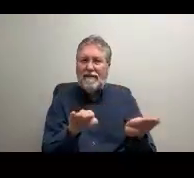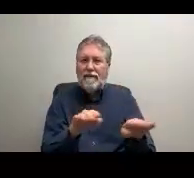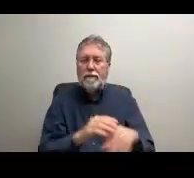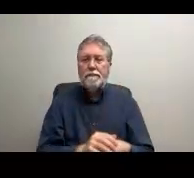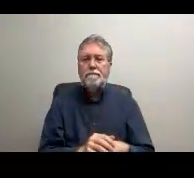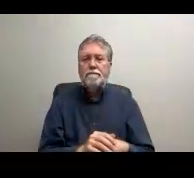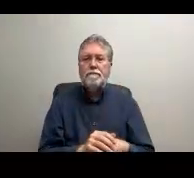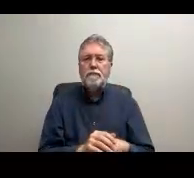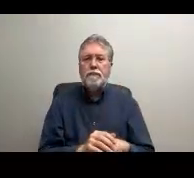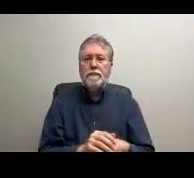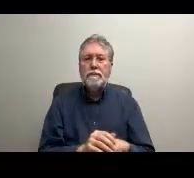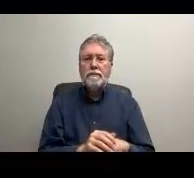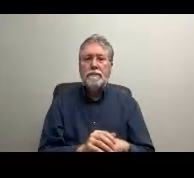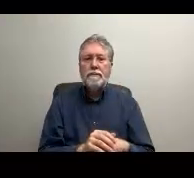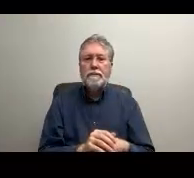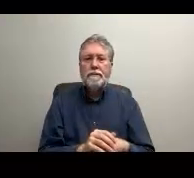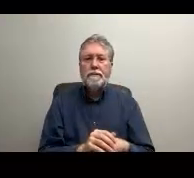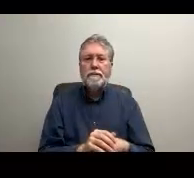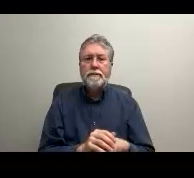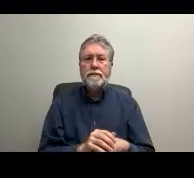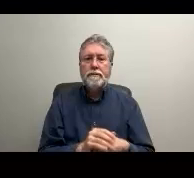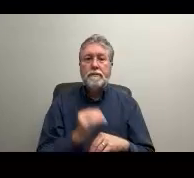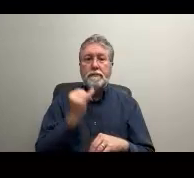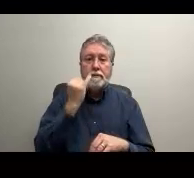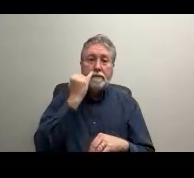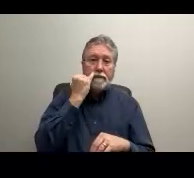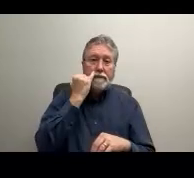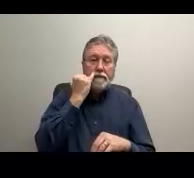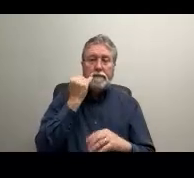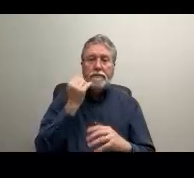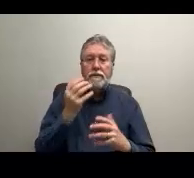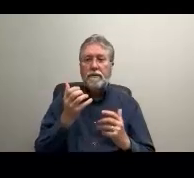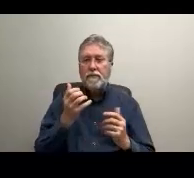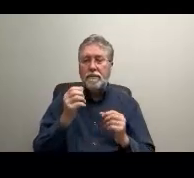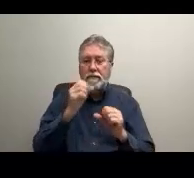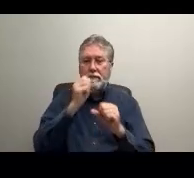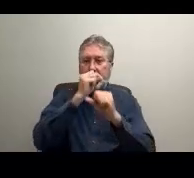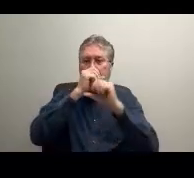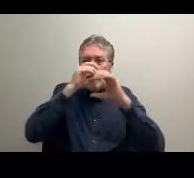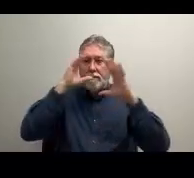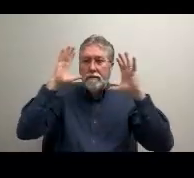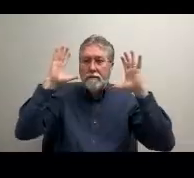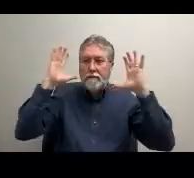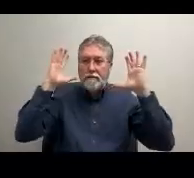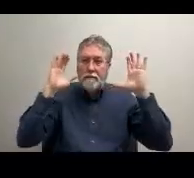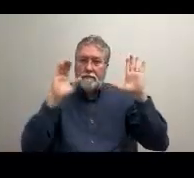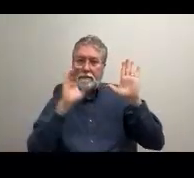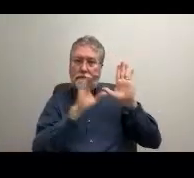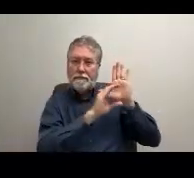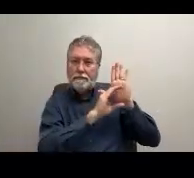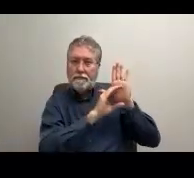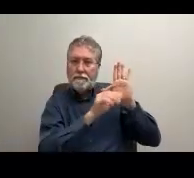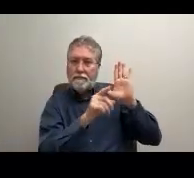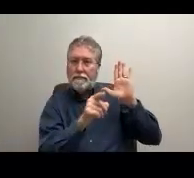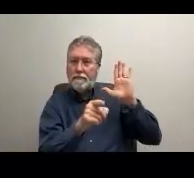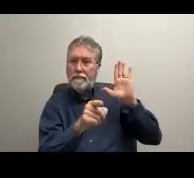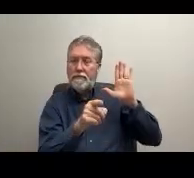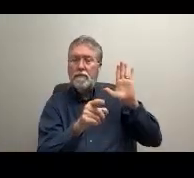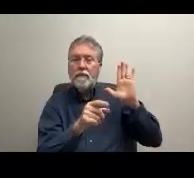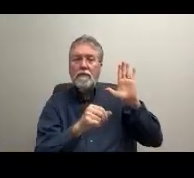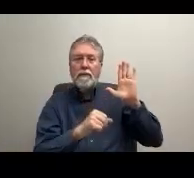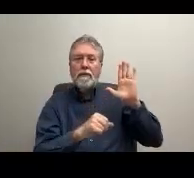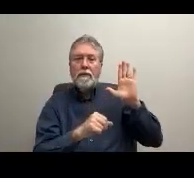Así que, si queremos entenderlo, hay que visualizarlo como un gráfico. Tenemos el reto de visualizar las